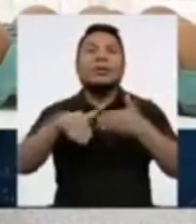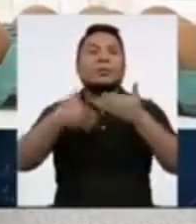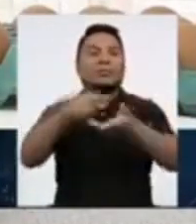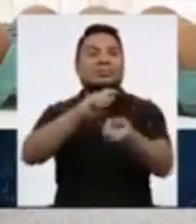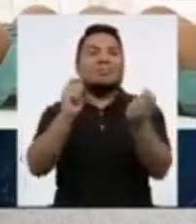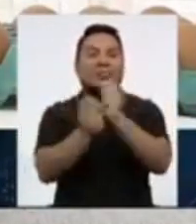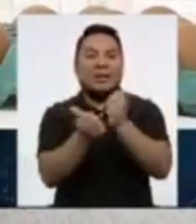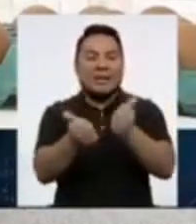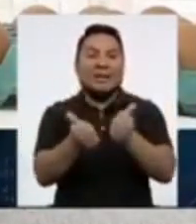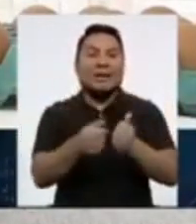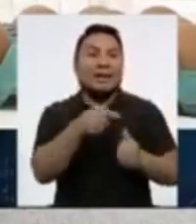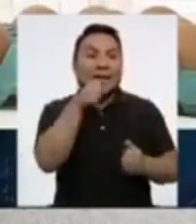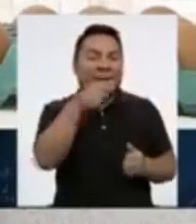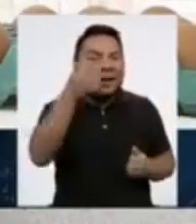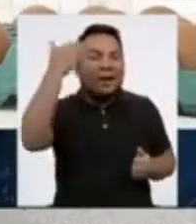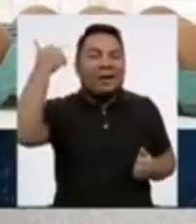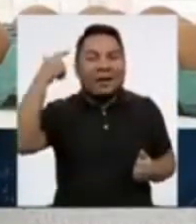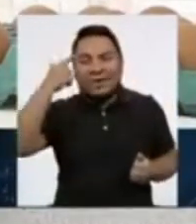transformando un problema